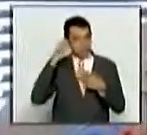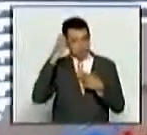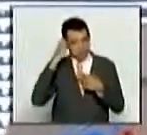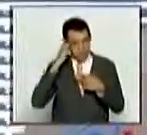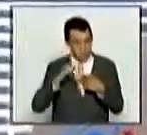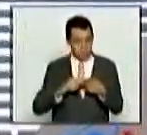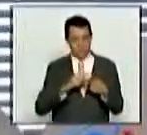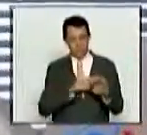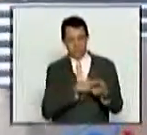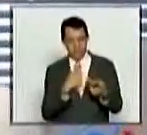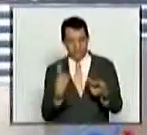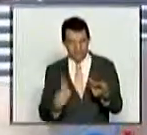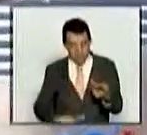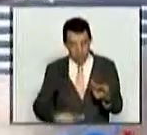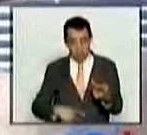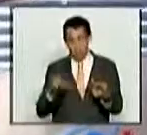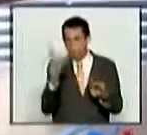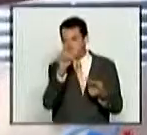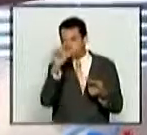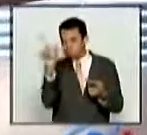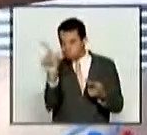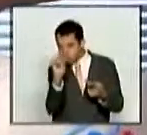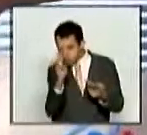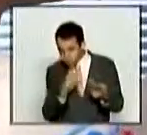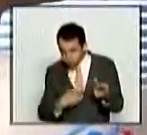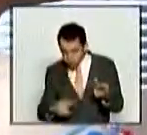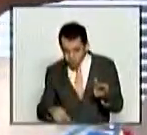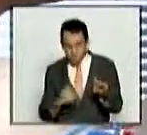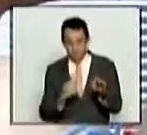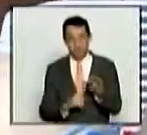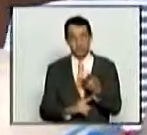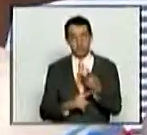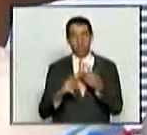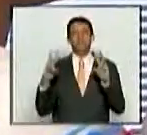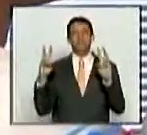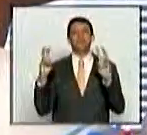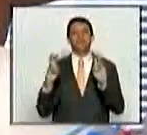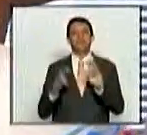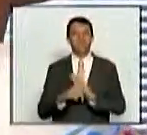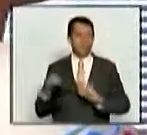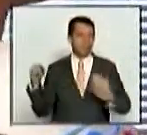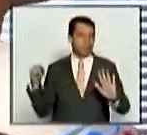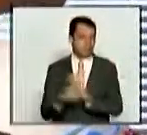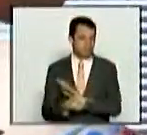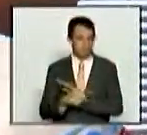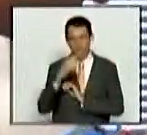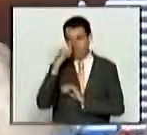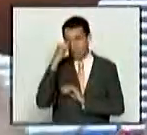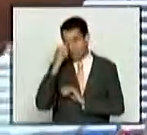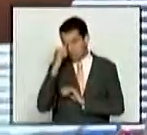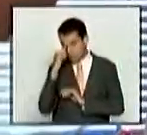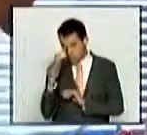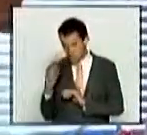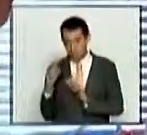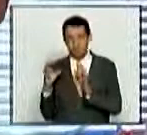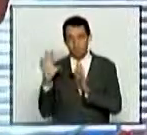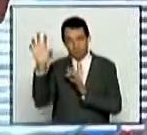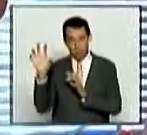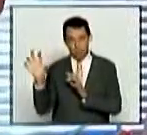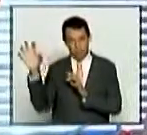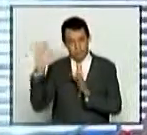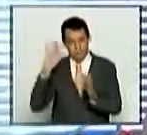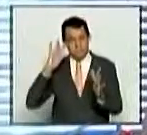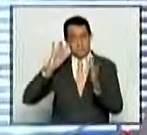regiones nos llevan muchos años de estudio, de investigación. El microscopio parte la ciencia en